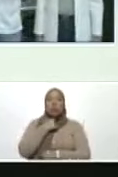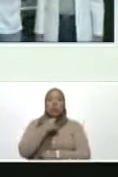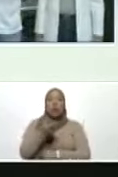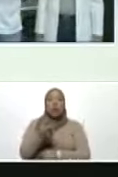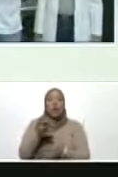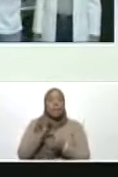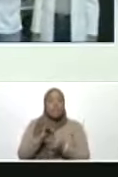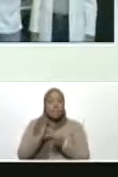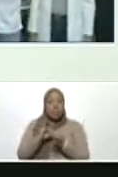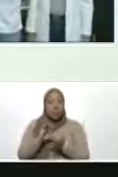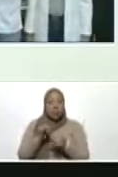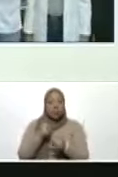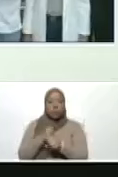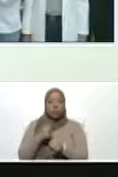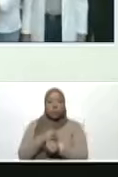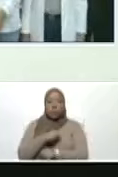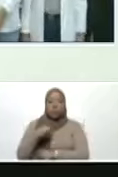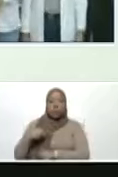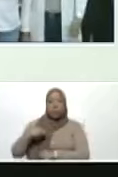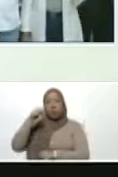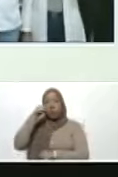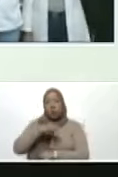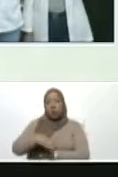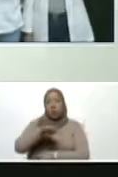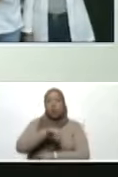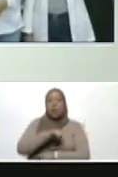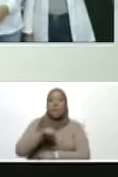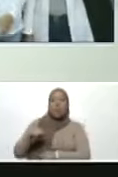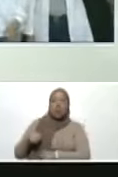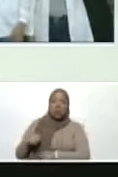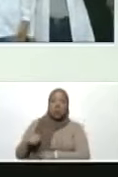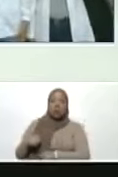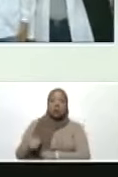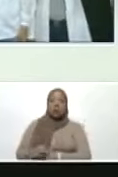alianza? Una alianza público-privada.